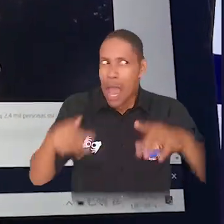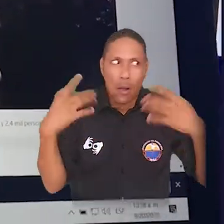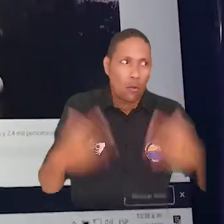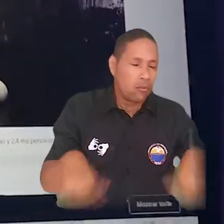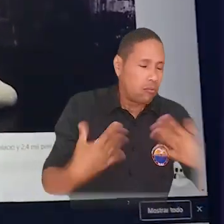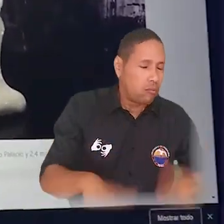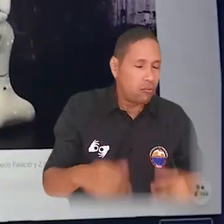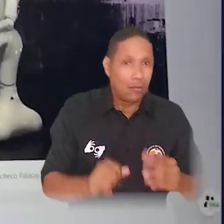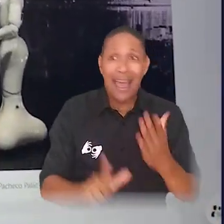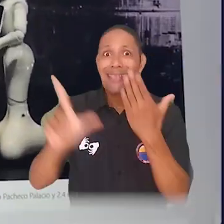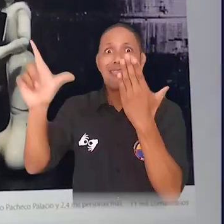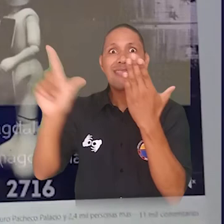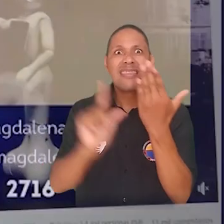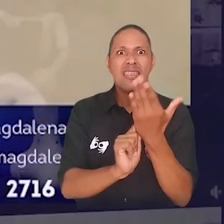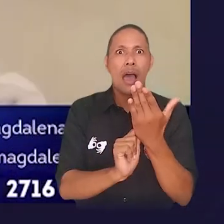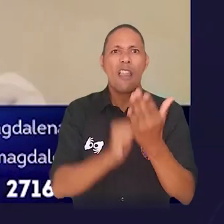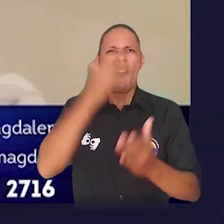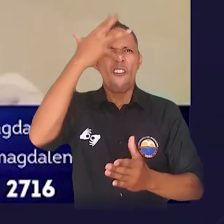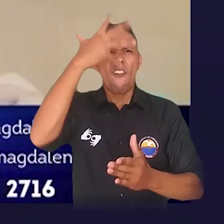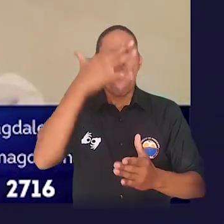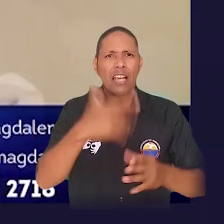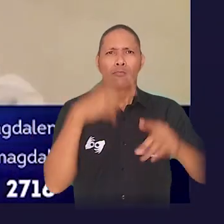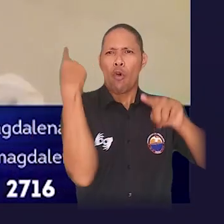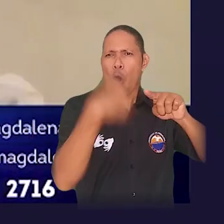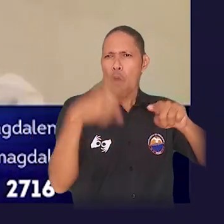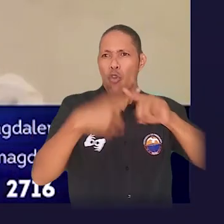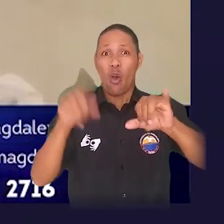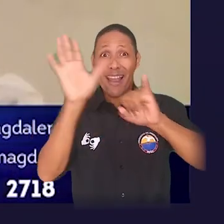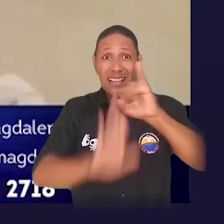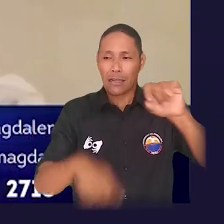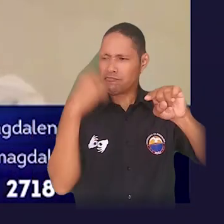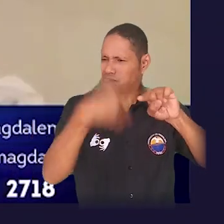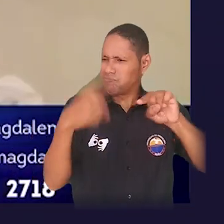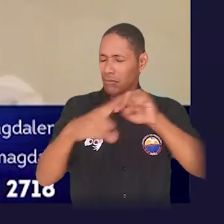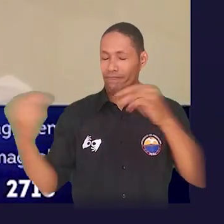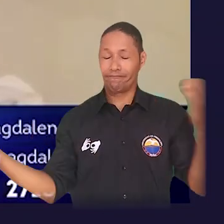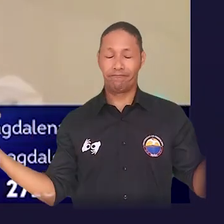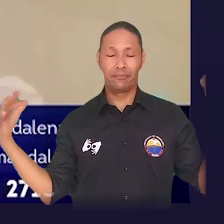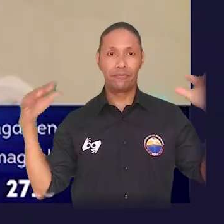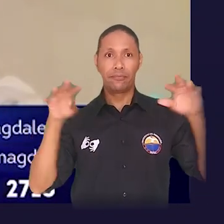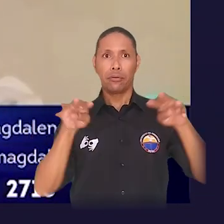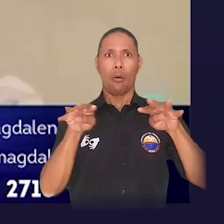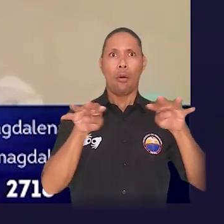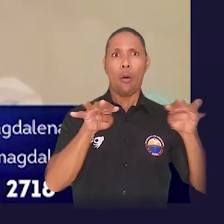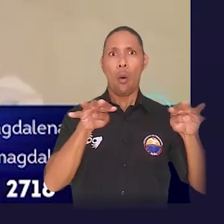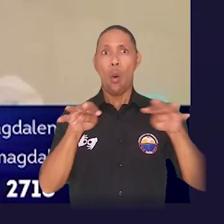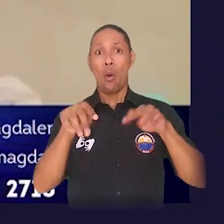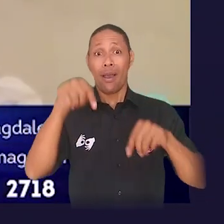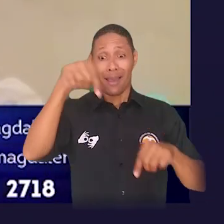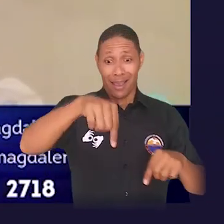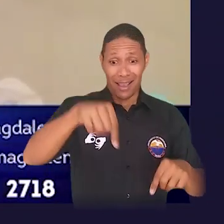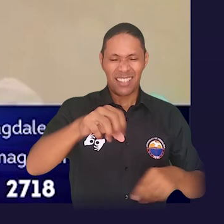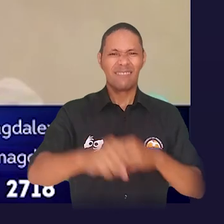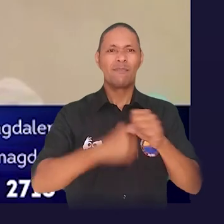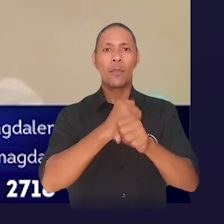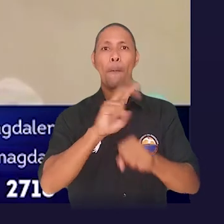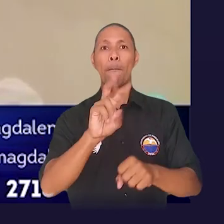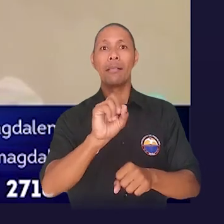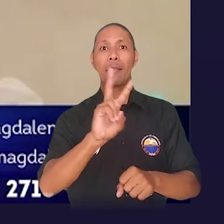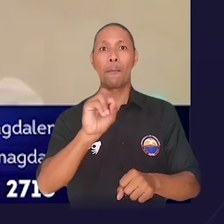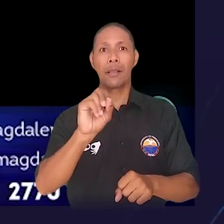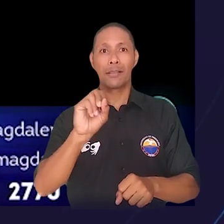las redes y el mundo digital. Hoy quiero darle la bienvenida a todos aquellos estudiantes nuevos que lograron entrar para este periodo